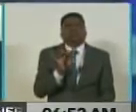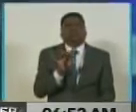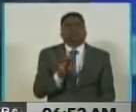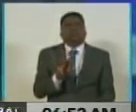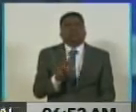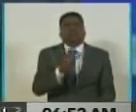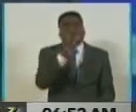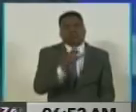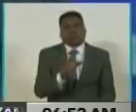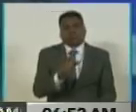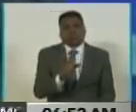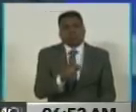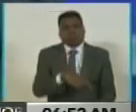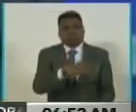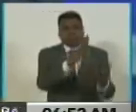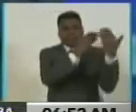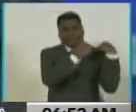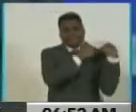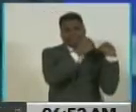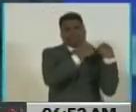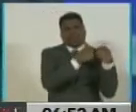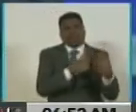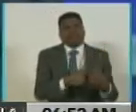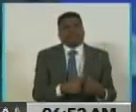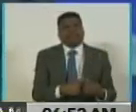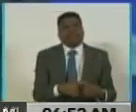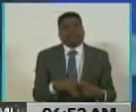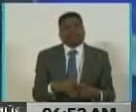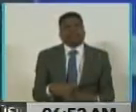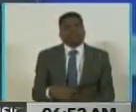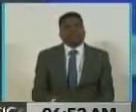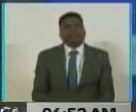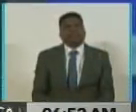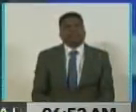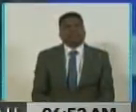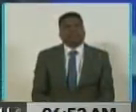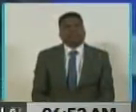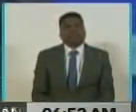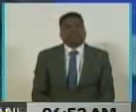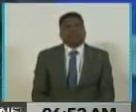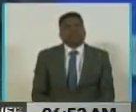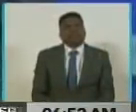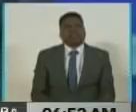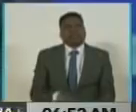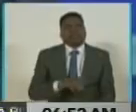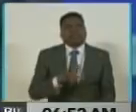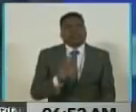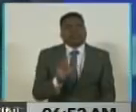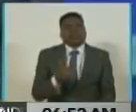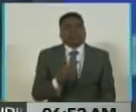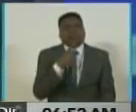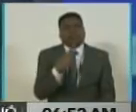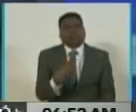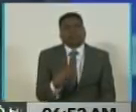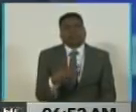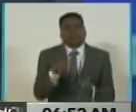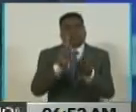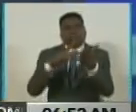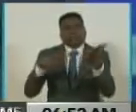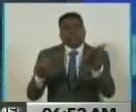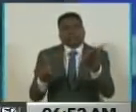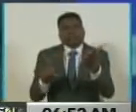representante de la MUD ante la mesa de la unidad. También tenemos, profesora, otro portal, otras declaraciones de parte